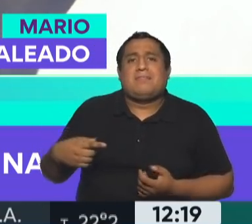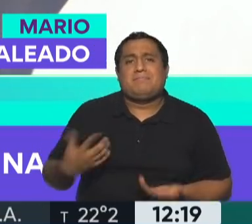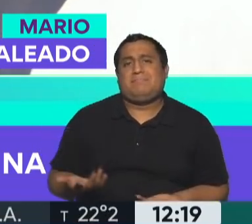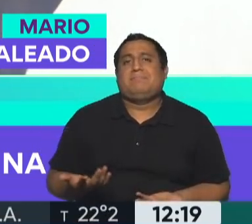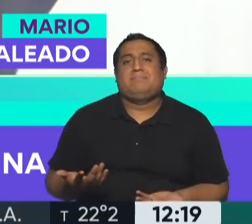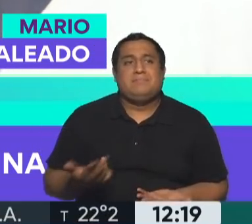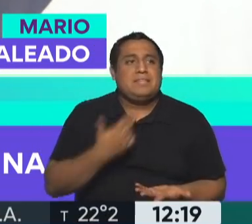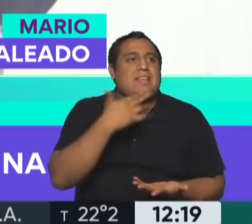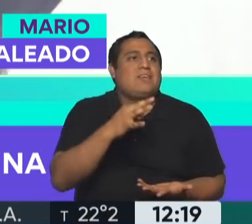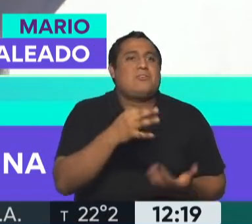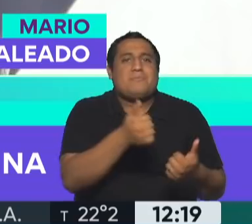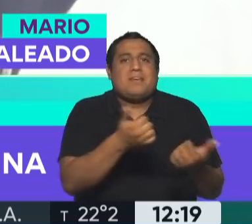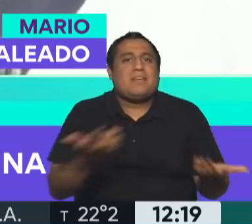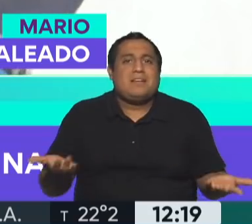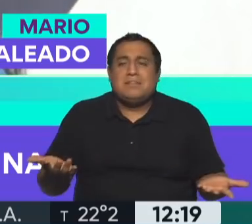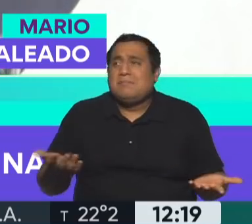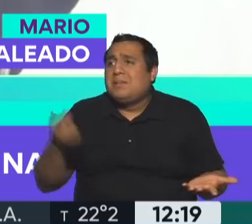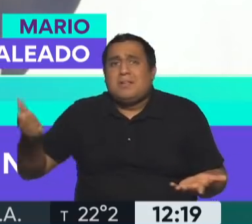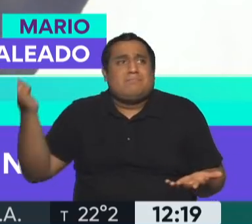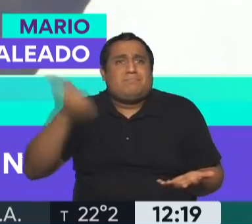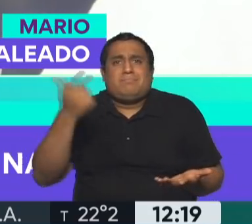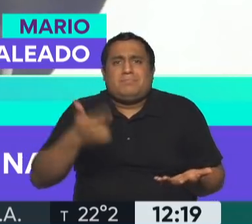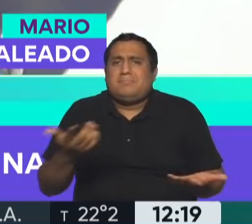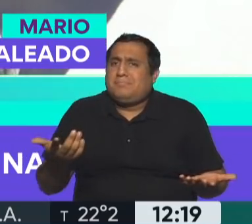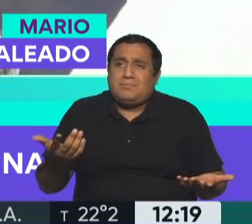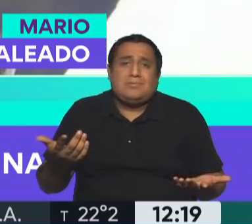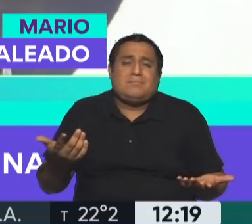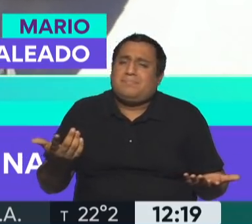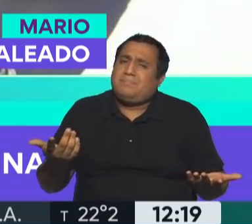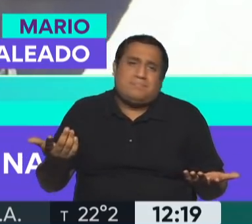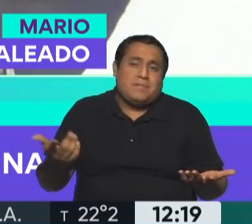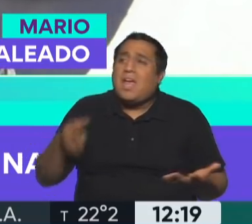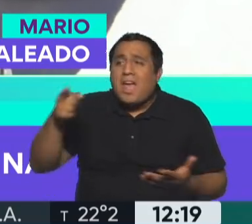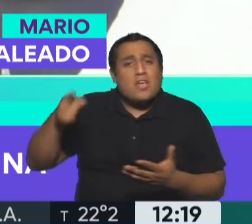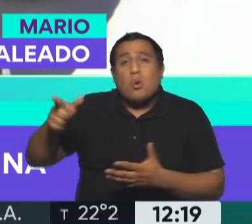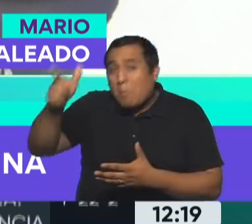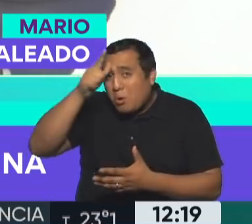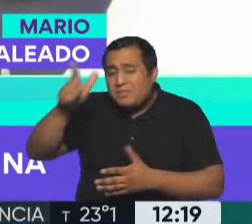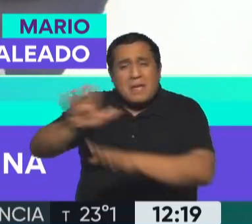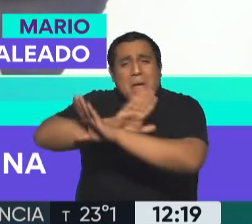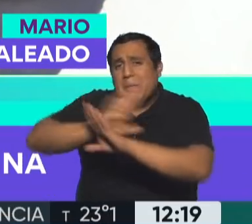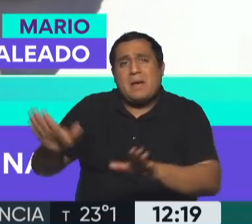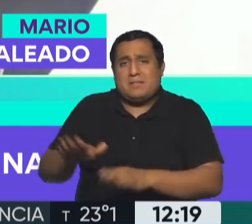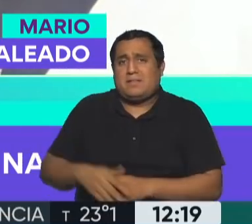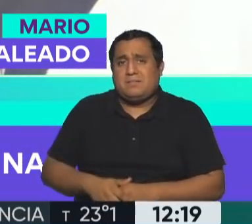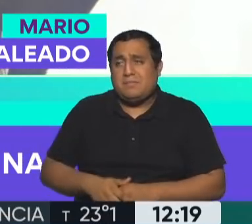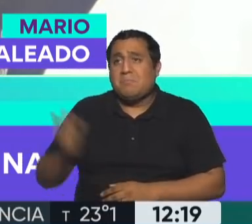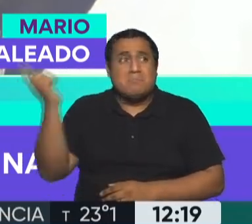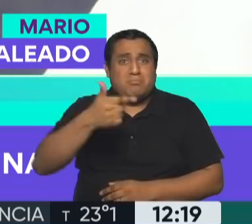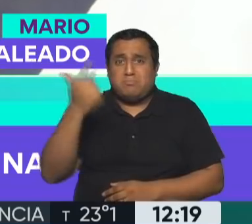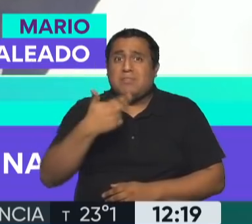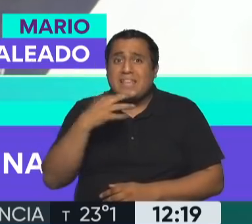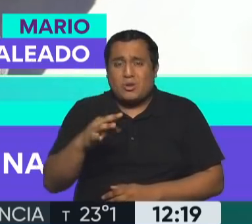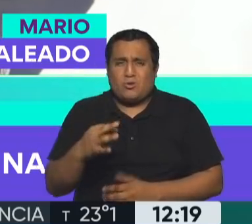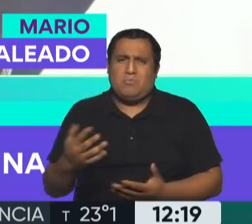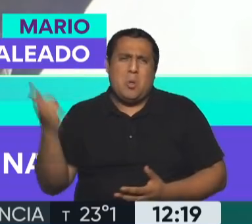esto y que lo que hicieron esto, tenían que estar separados de la fuerza en el mismo instante que hicieron lo que hicieron con mi hijo. Porque